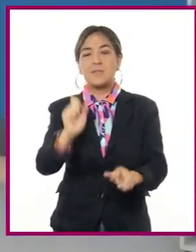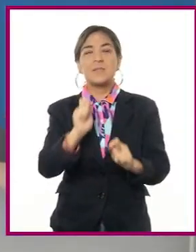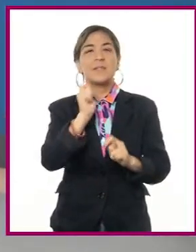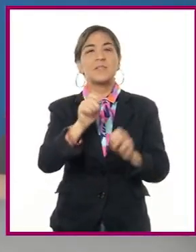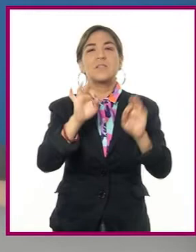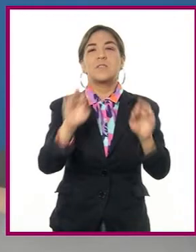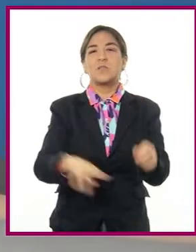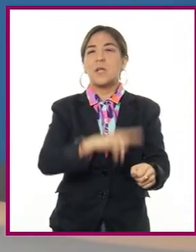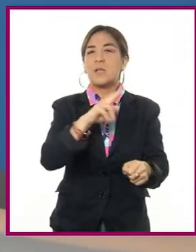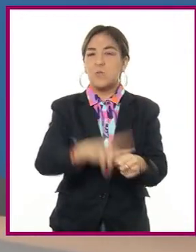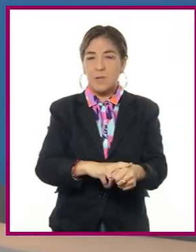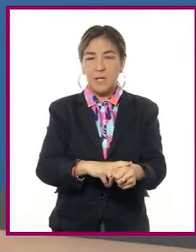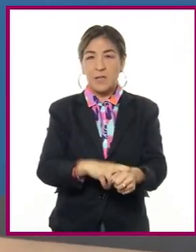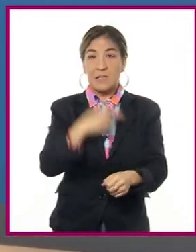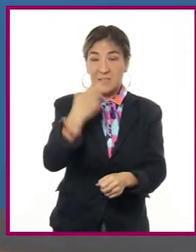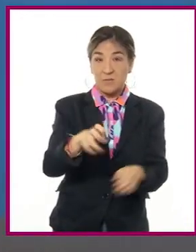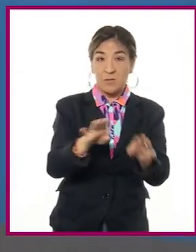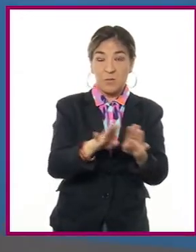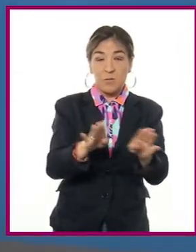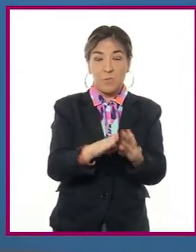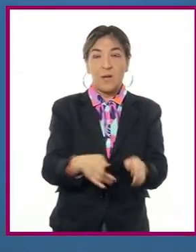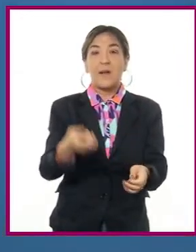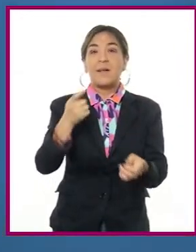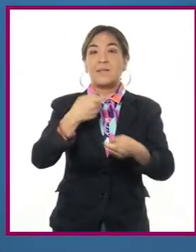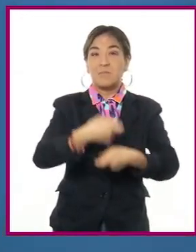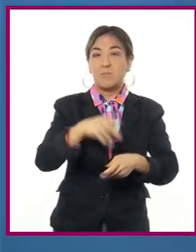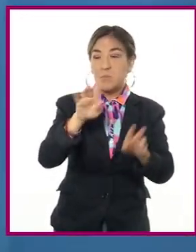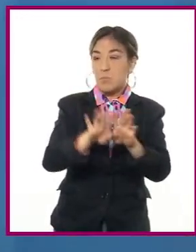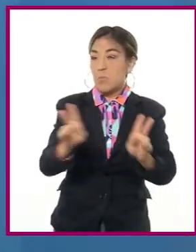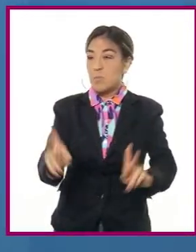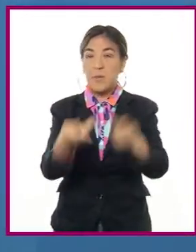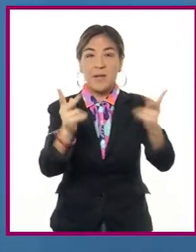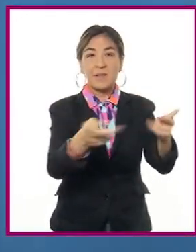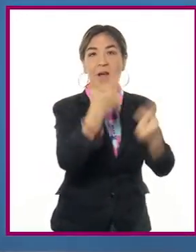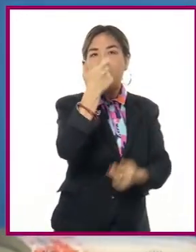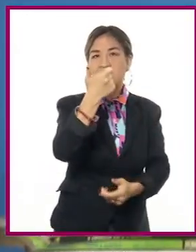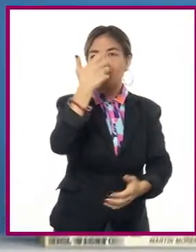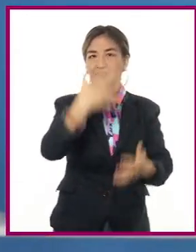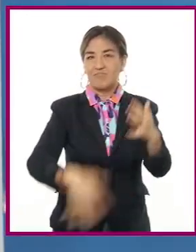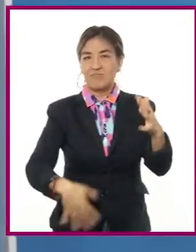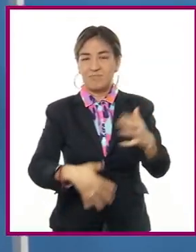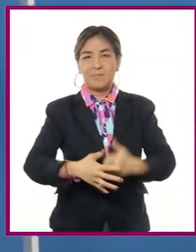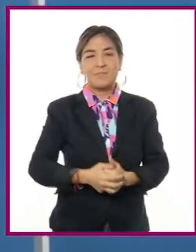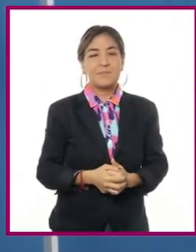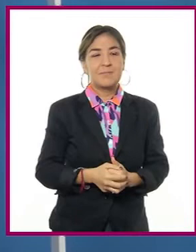Recibe cuando vende sus productos a los beligerantes a buenos precios.